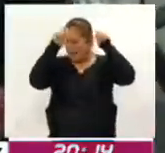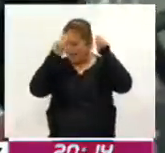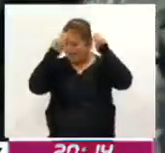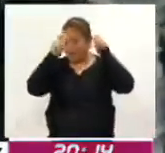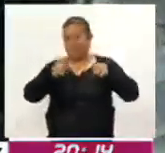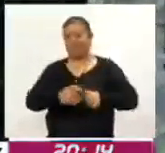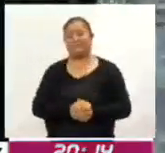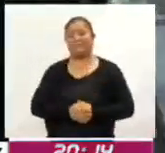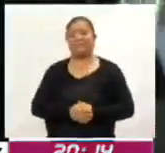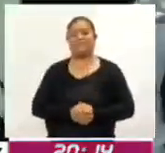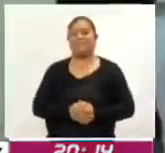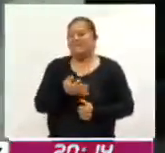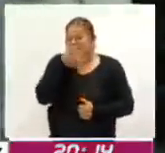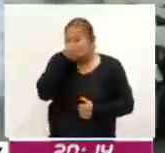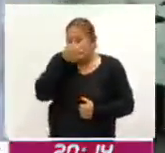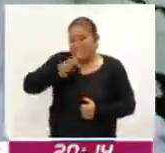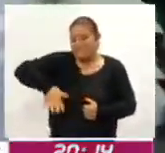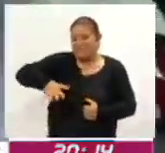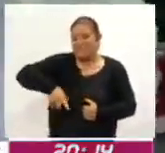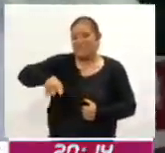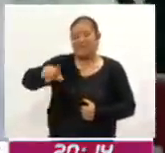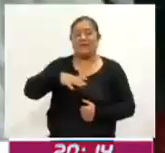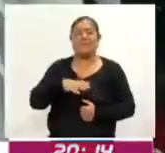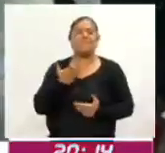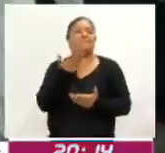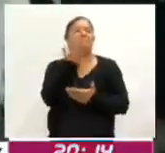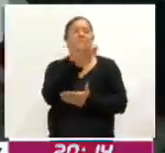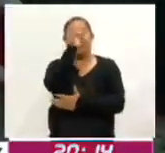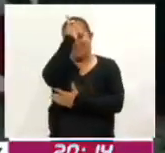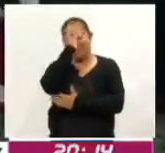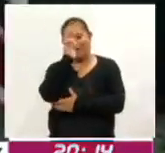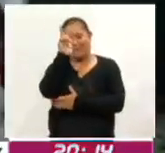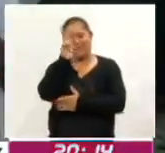y la más reciente, Pídeme la Luna.